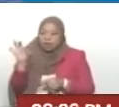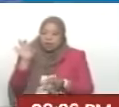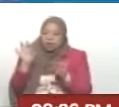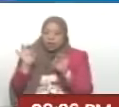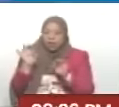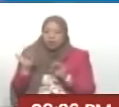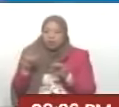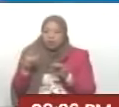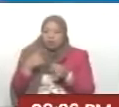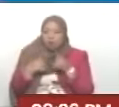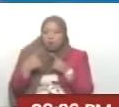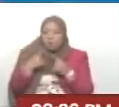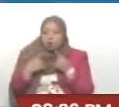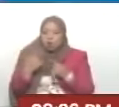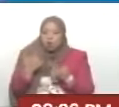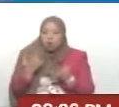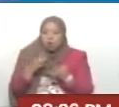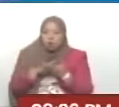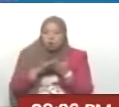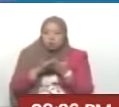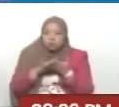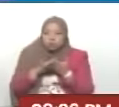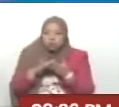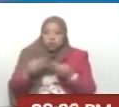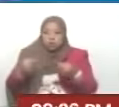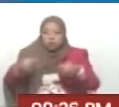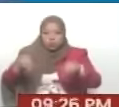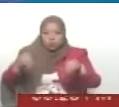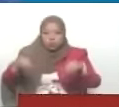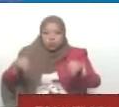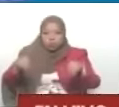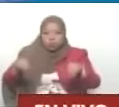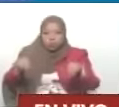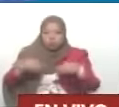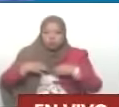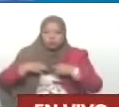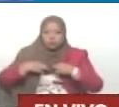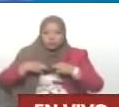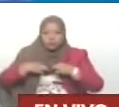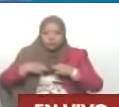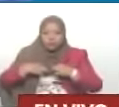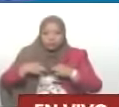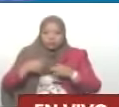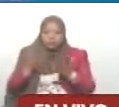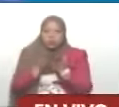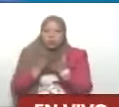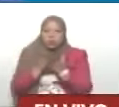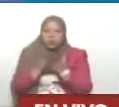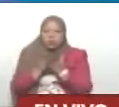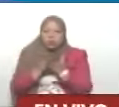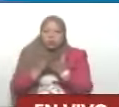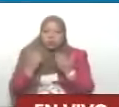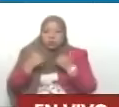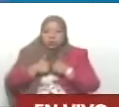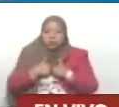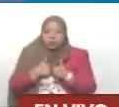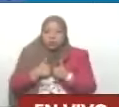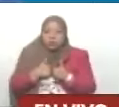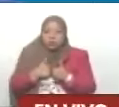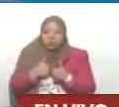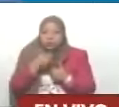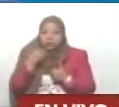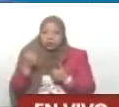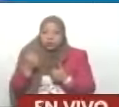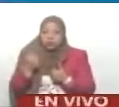las combinaciones, la textura. Estaba en una escuela con un método donde no usaba uniforme, entonces, bueno, ella iba de lo